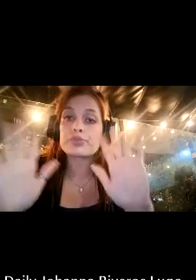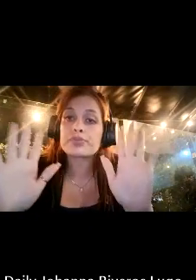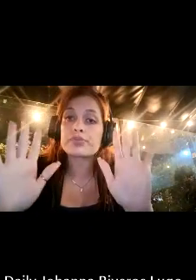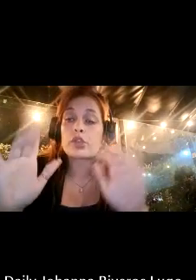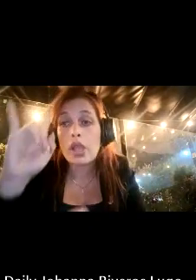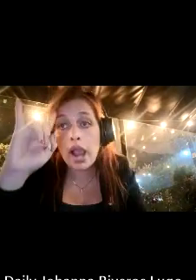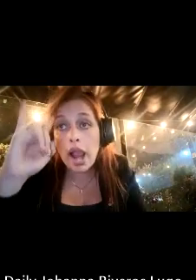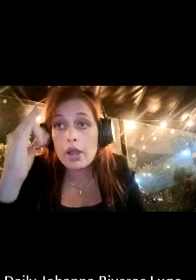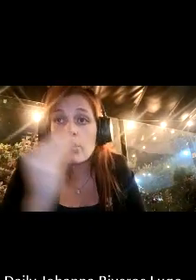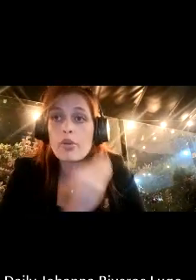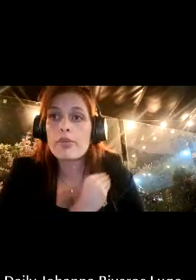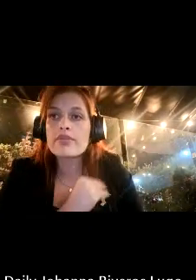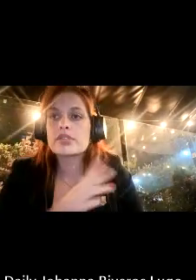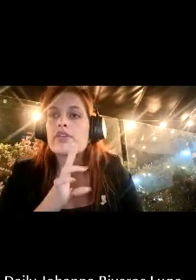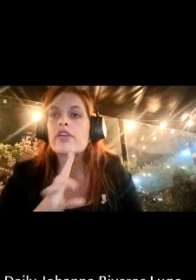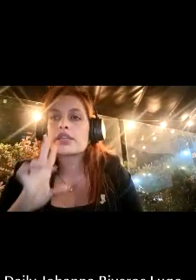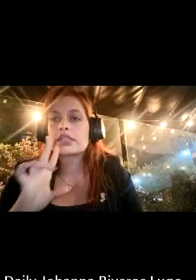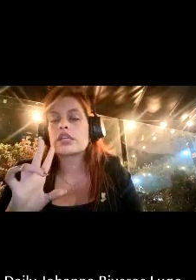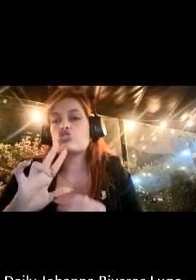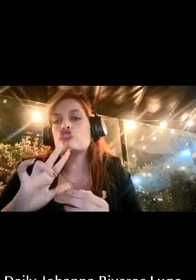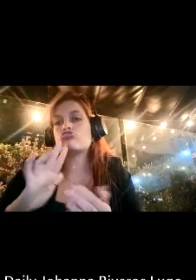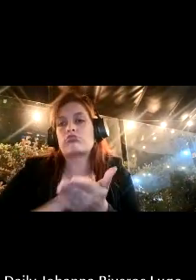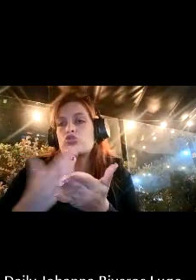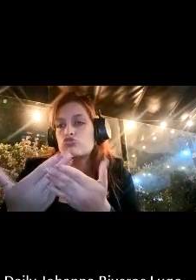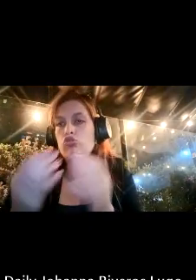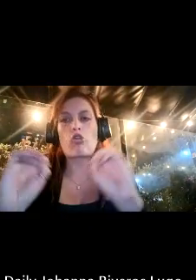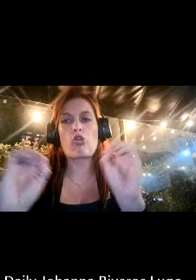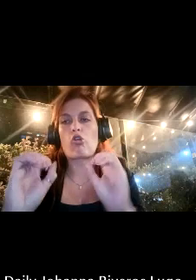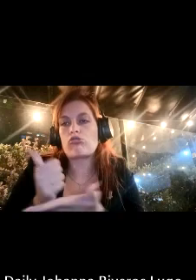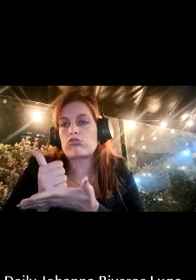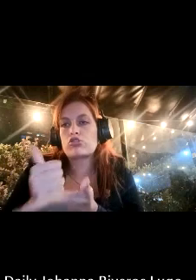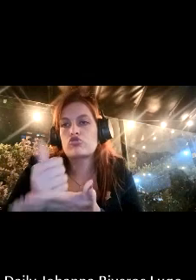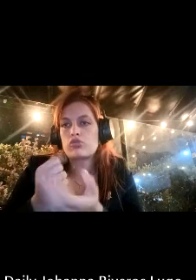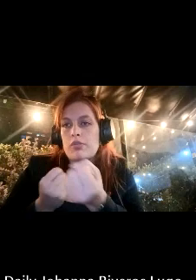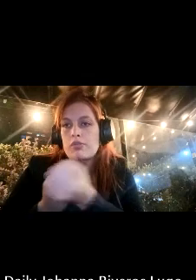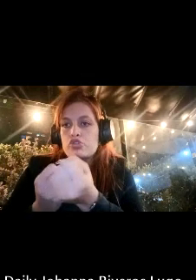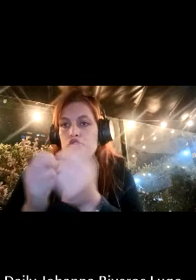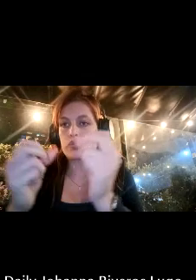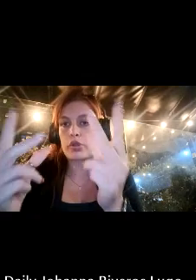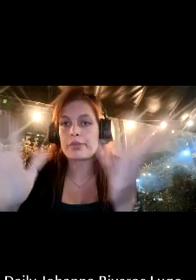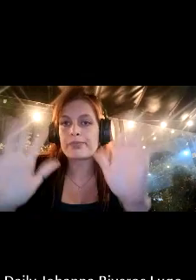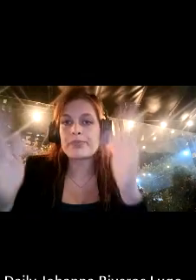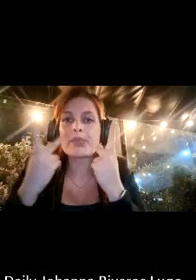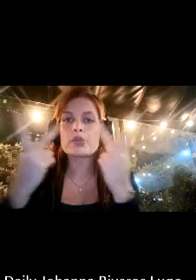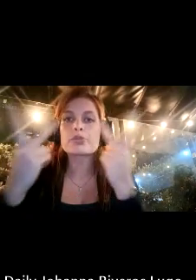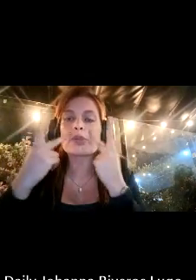Hasta luego.